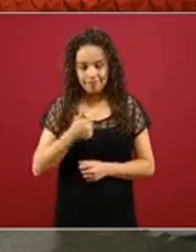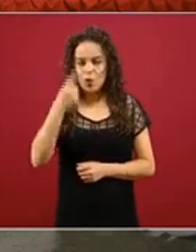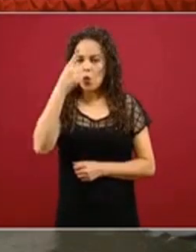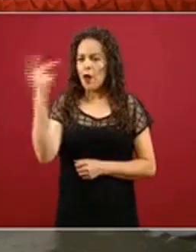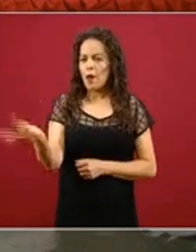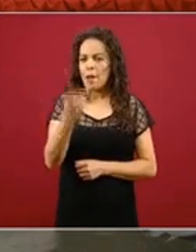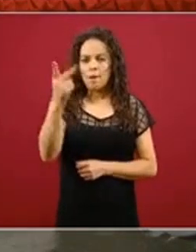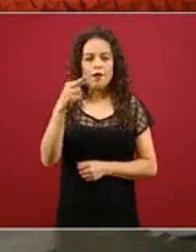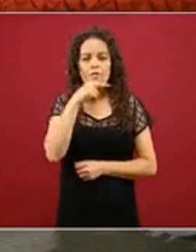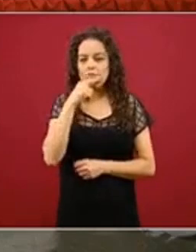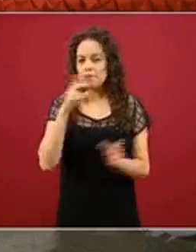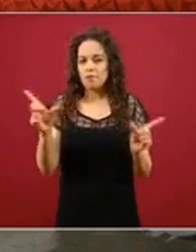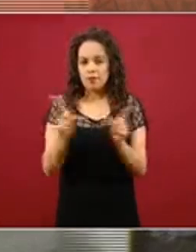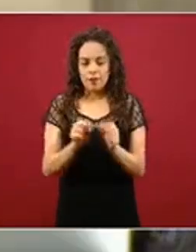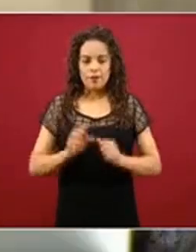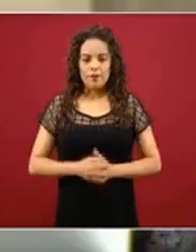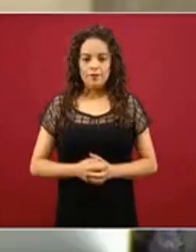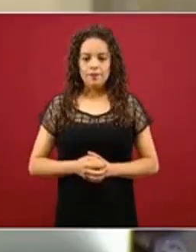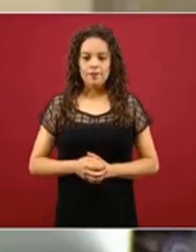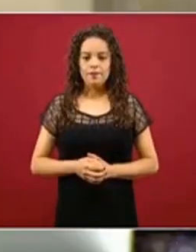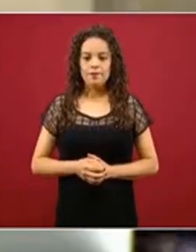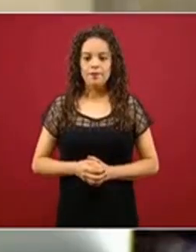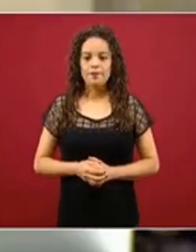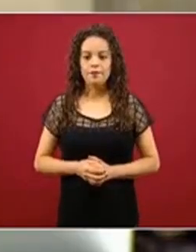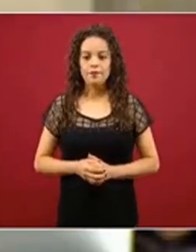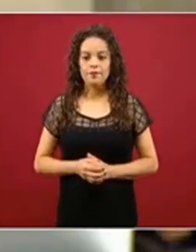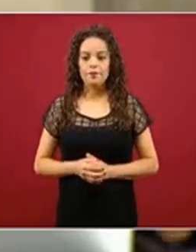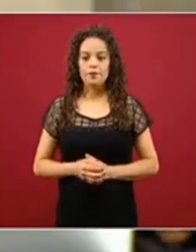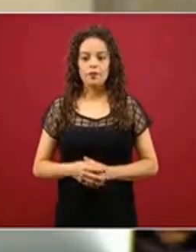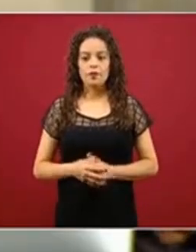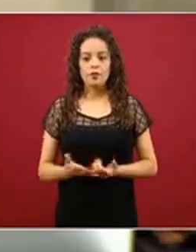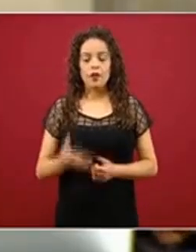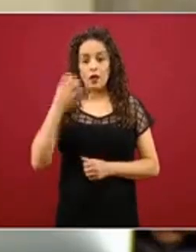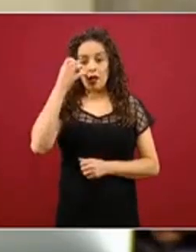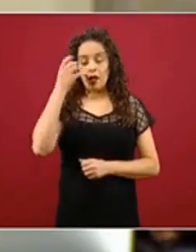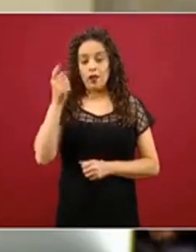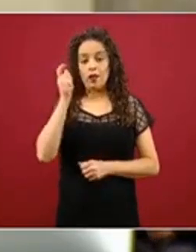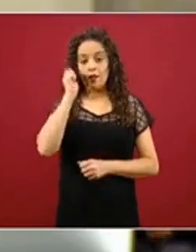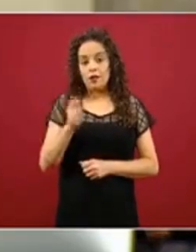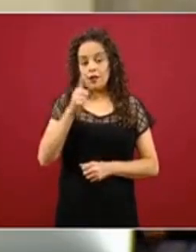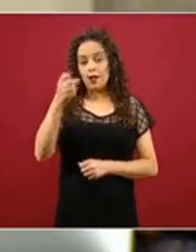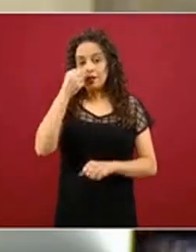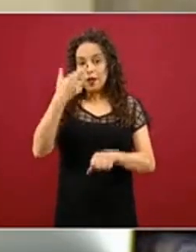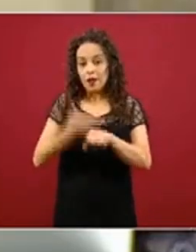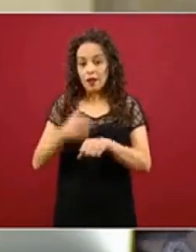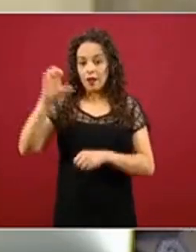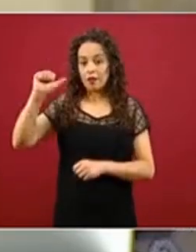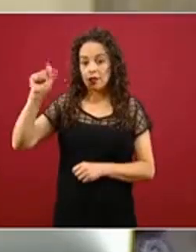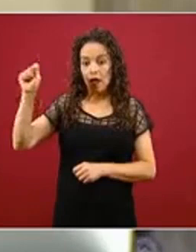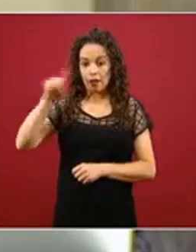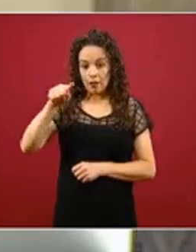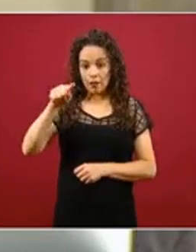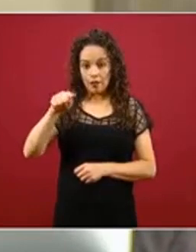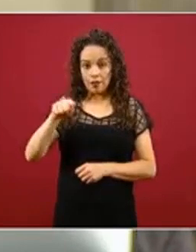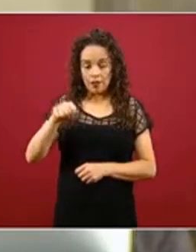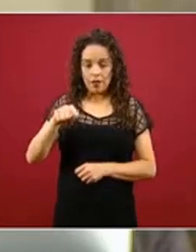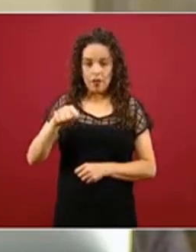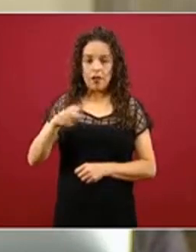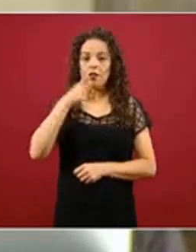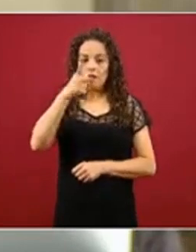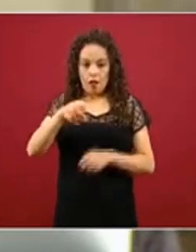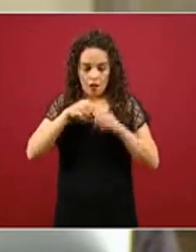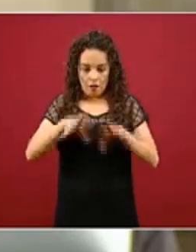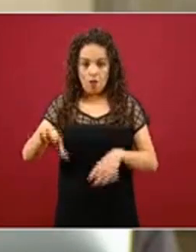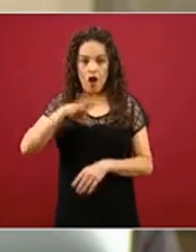Una pregunta rápida. Hoy se dio a conocer que el secretario de Hacienda, Arturo Herrera, tenía COVID. La secretaria